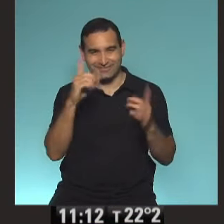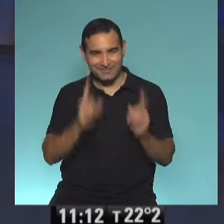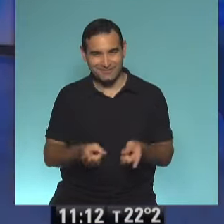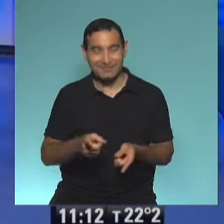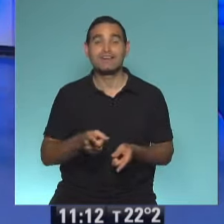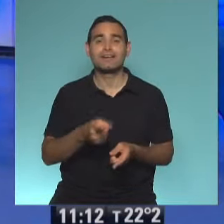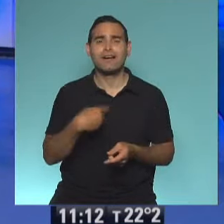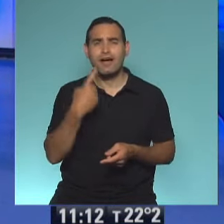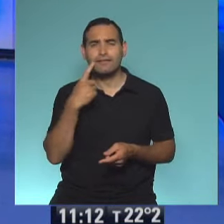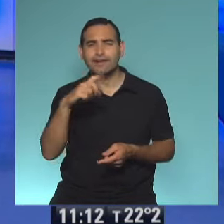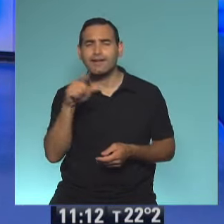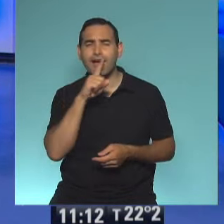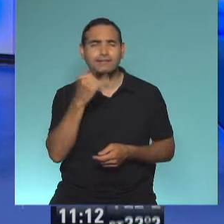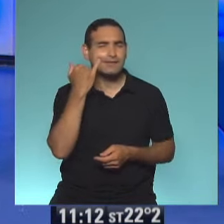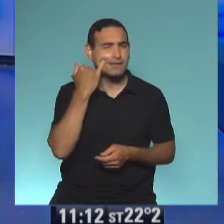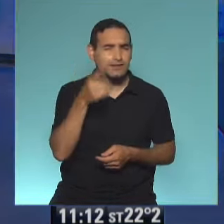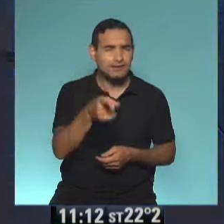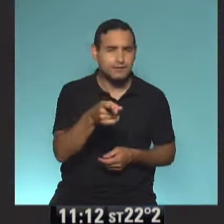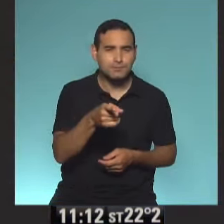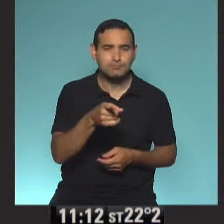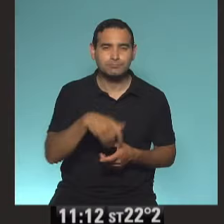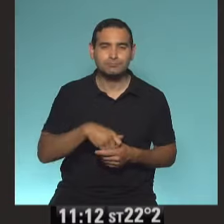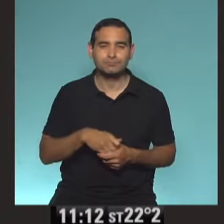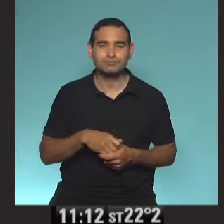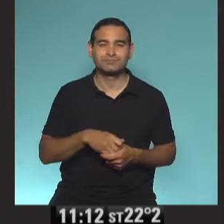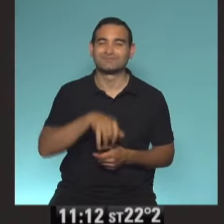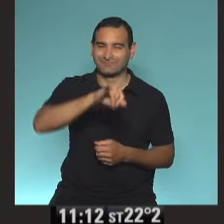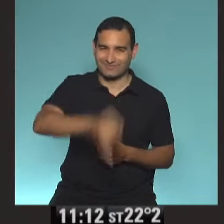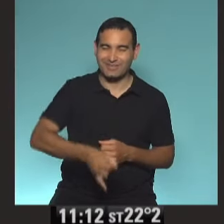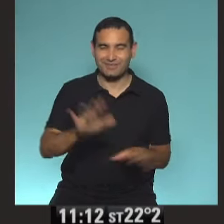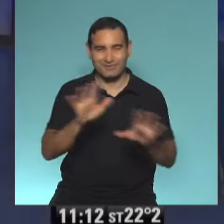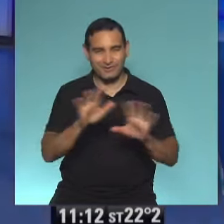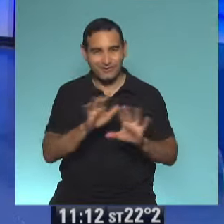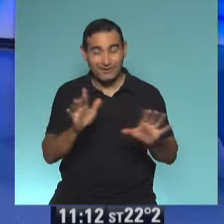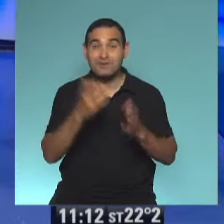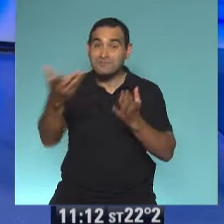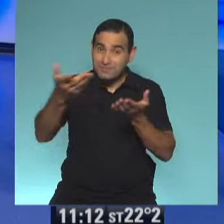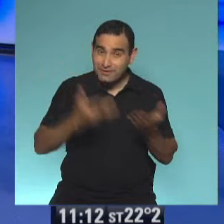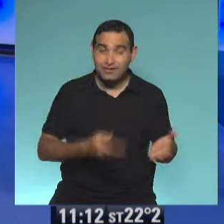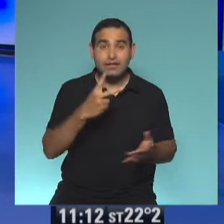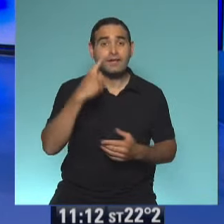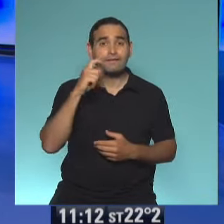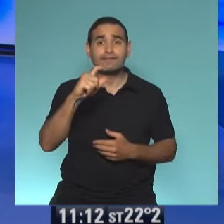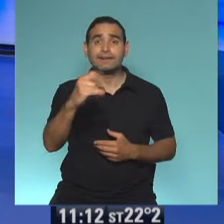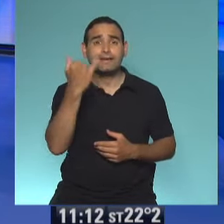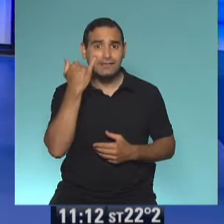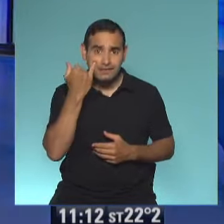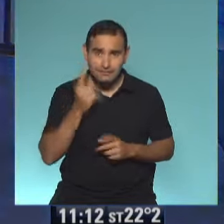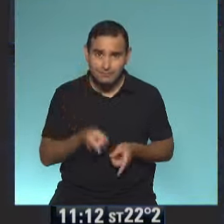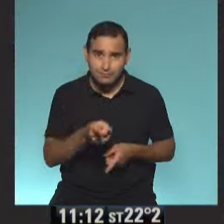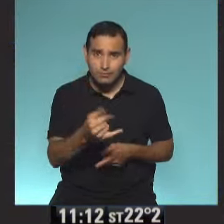también. Quiero saber si Katy está por ahí. Sí. Hola. Muy bien, bienvenida. Vicky, ¿también estás con